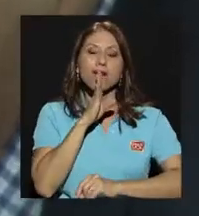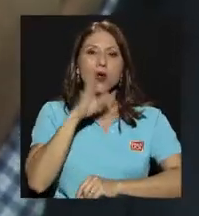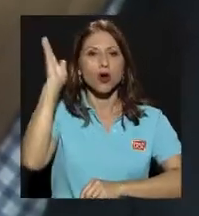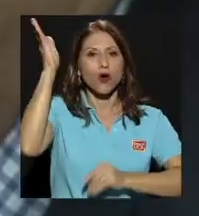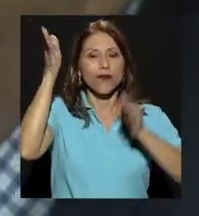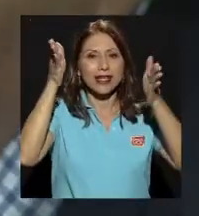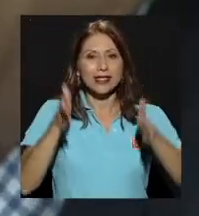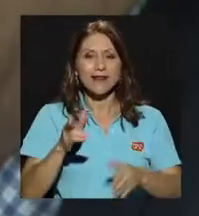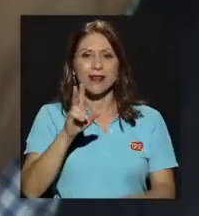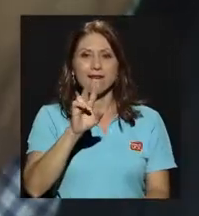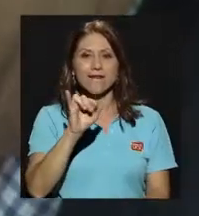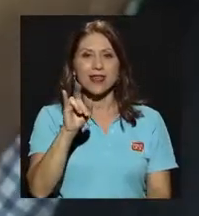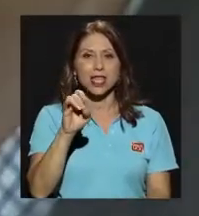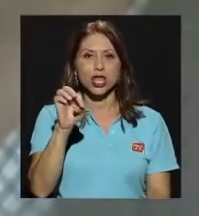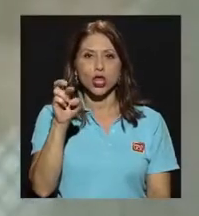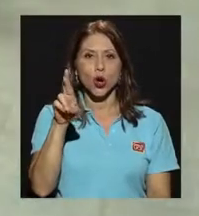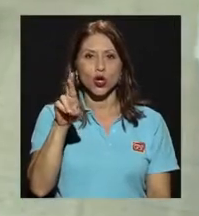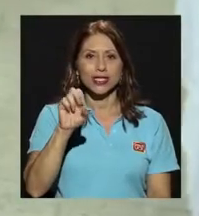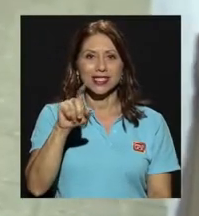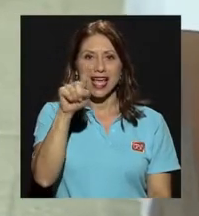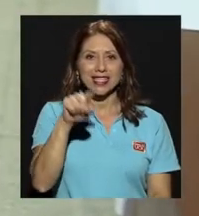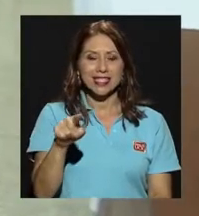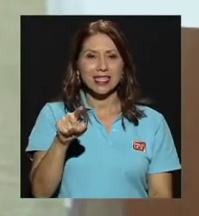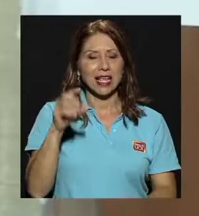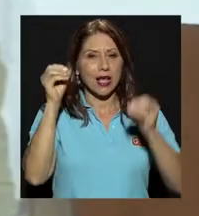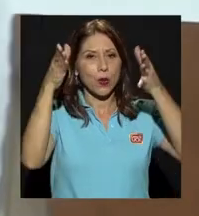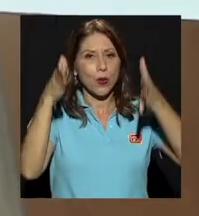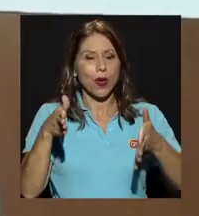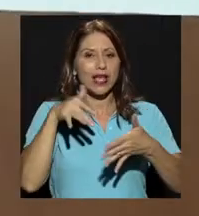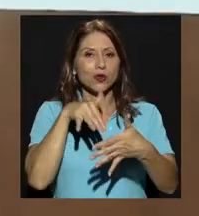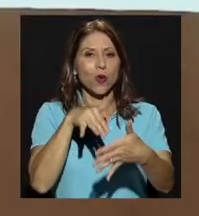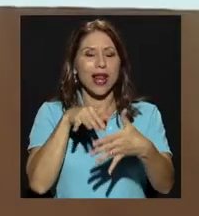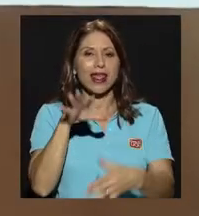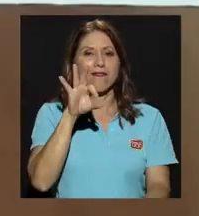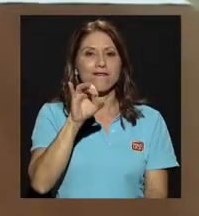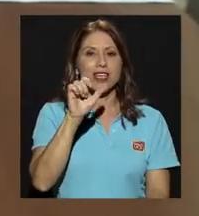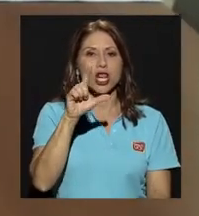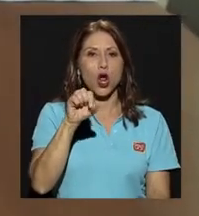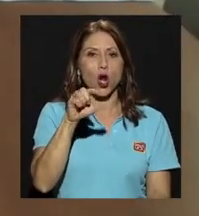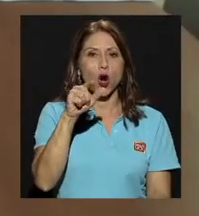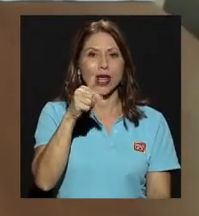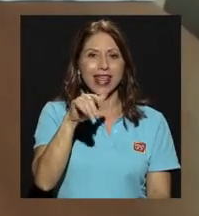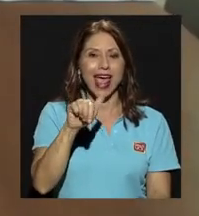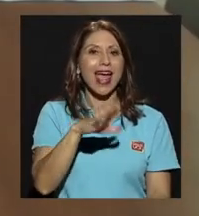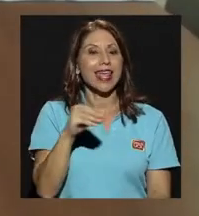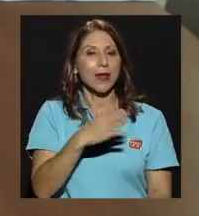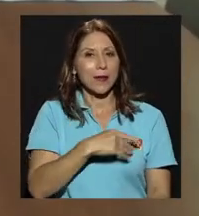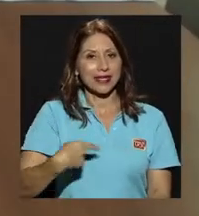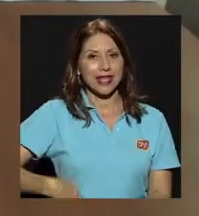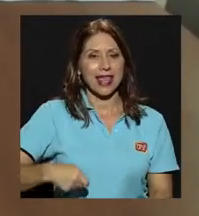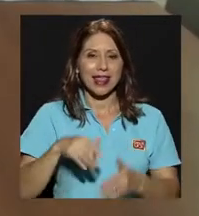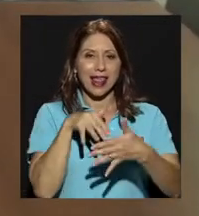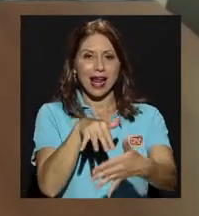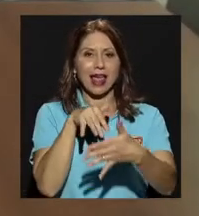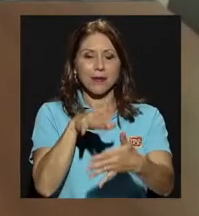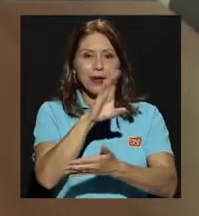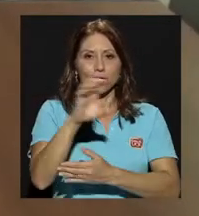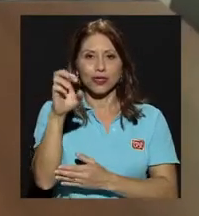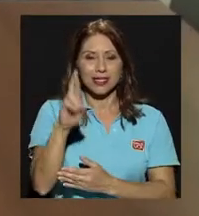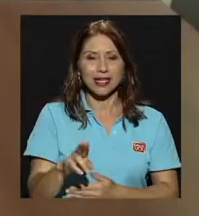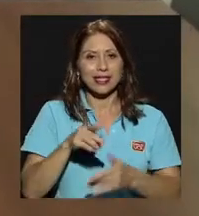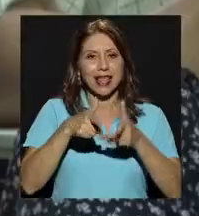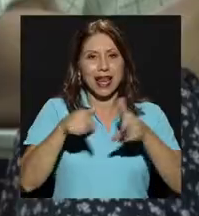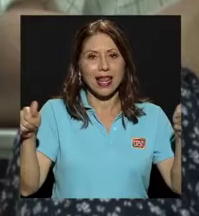el conferencista Víctor Sánchez, catedrático de la Escuela de Filología y presidente de la Academia Costarricense de la